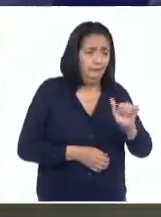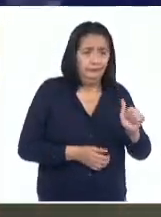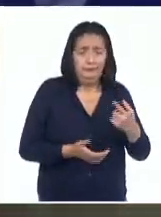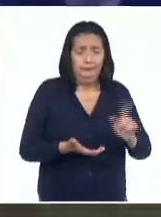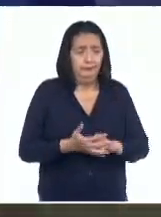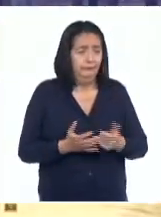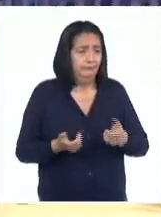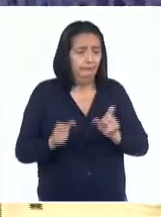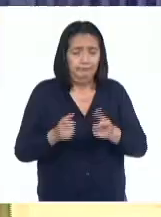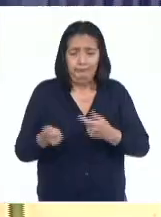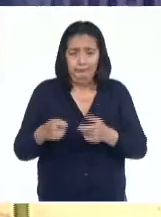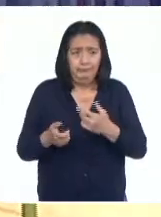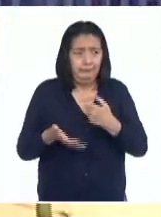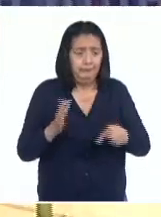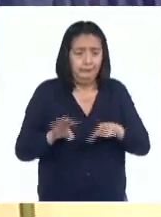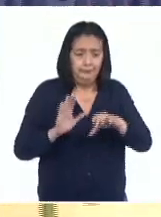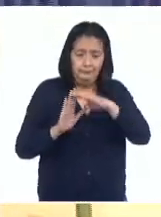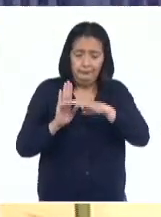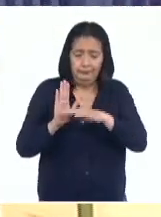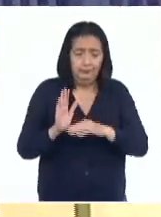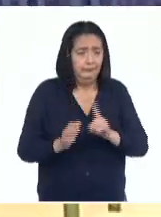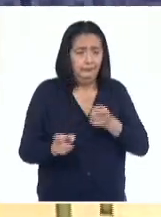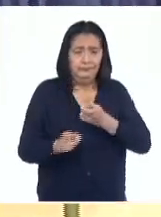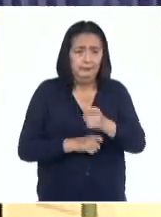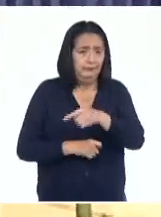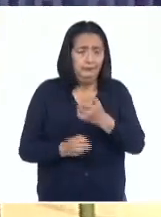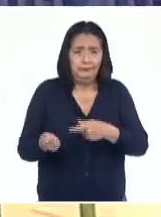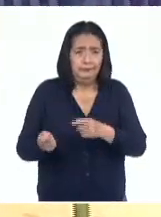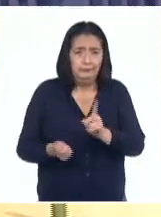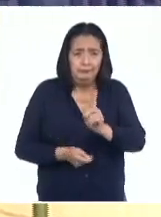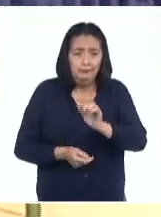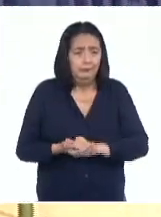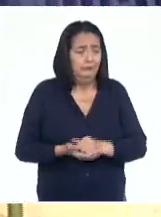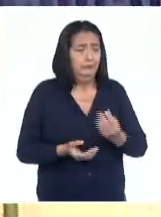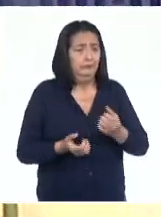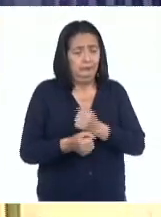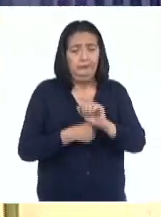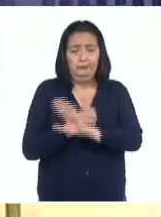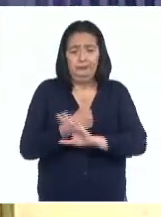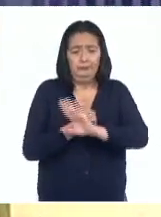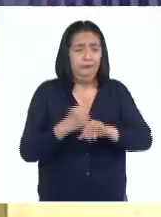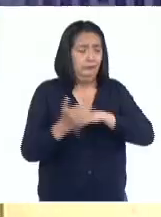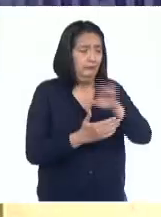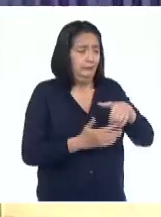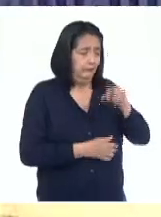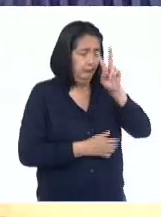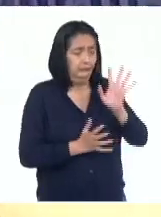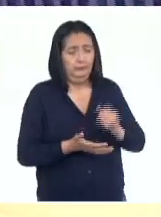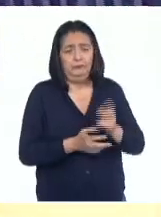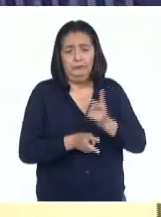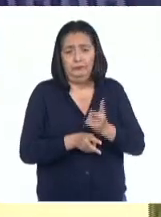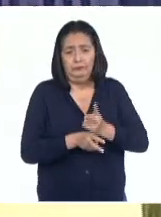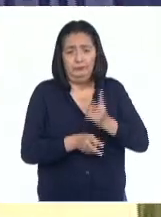que las medidas que se toman no es por por hacerle daño de ellos sino por salvaguardar a todos los peruanos no cuidar a